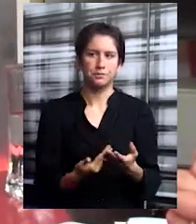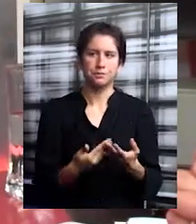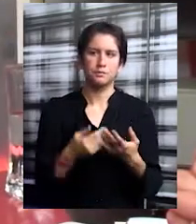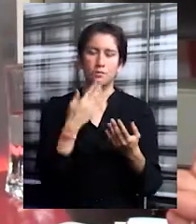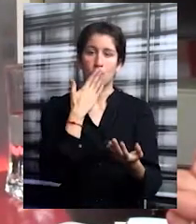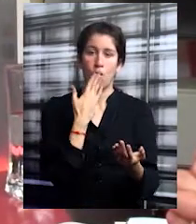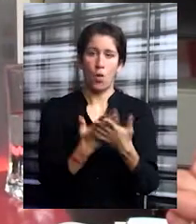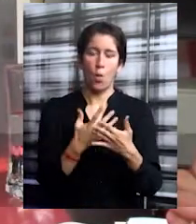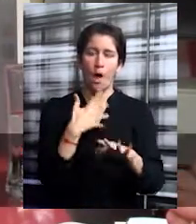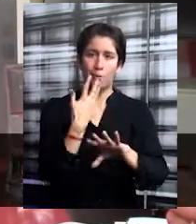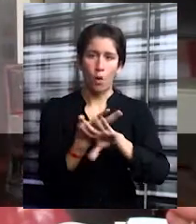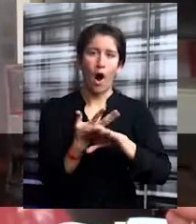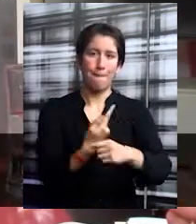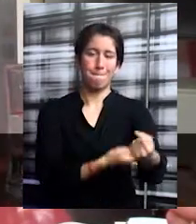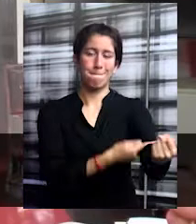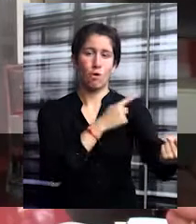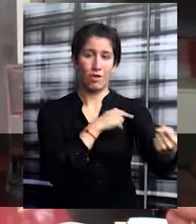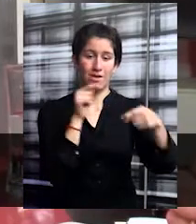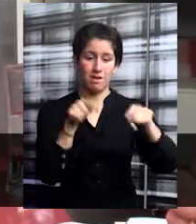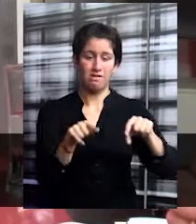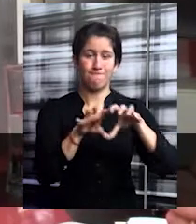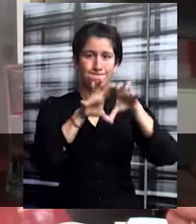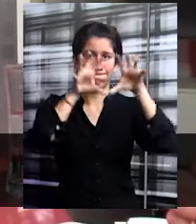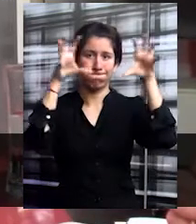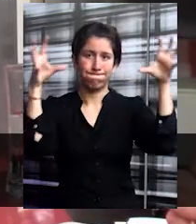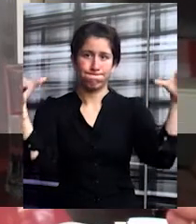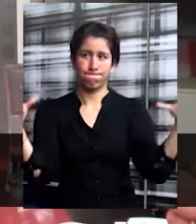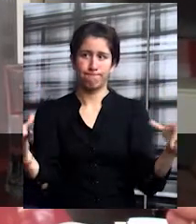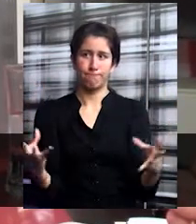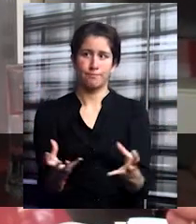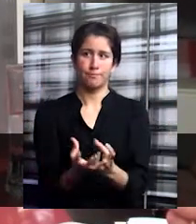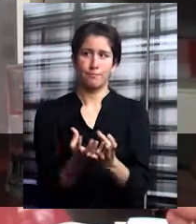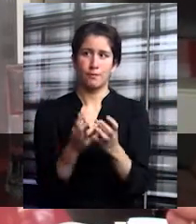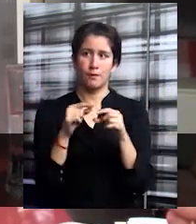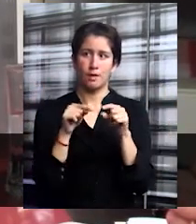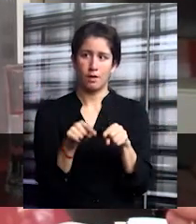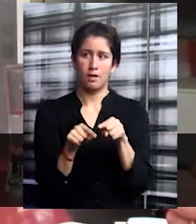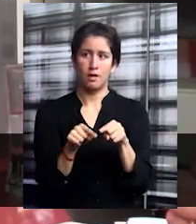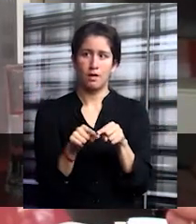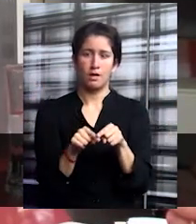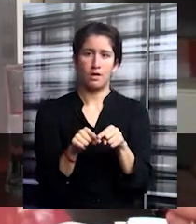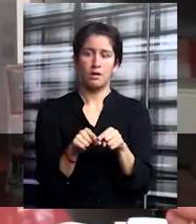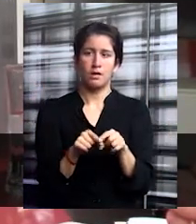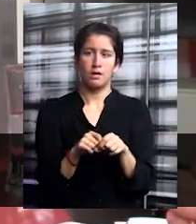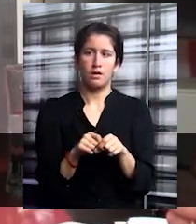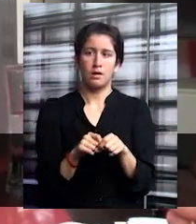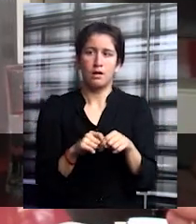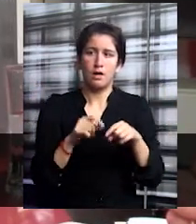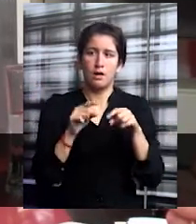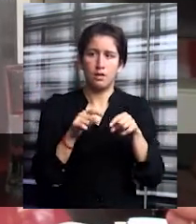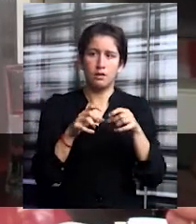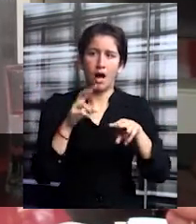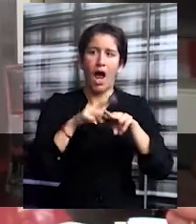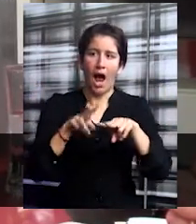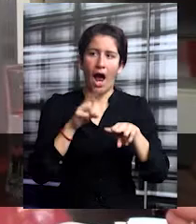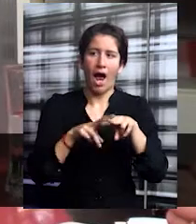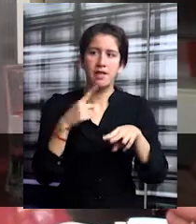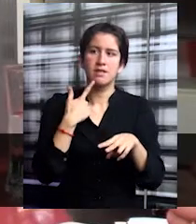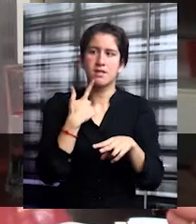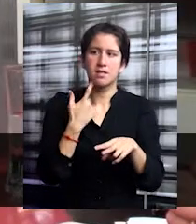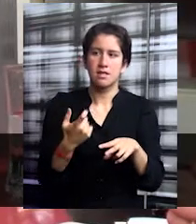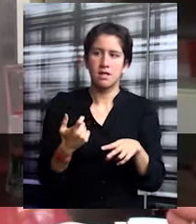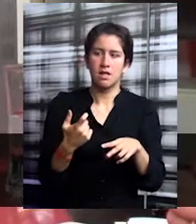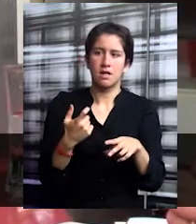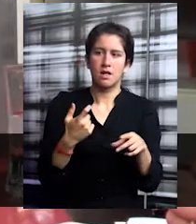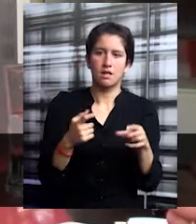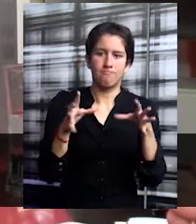globaliza, la inmigración, el capital financiero se globalizan, eso hace que en el fondo la gente tiende a reagruparse en